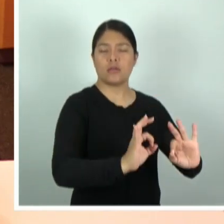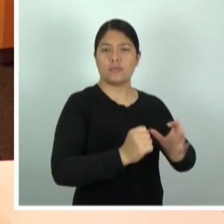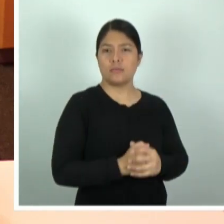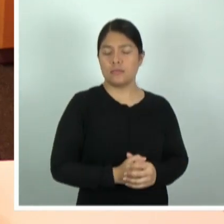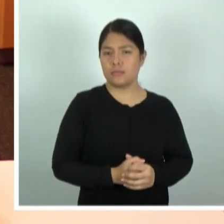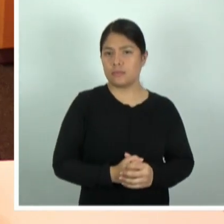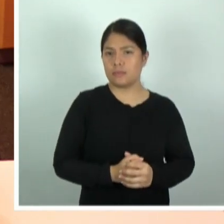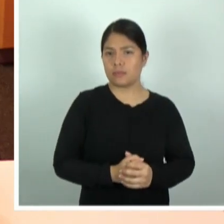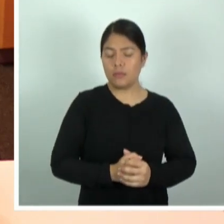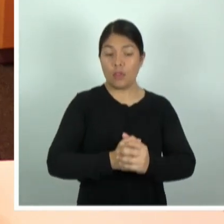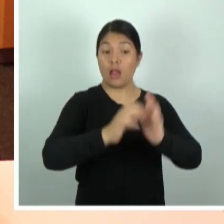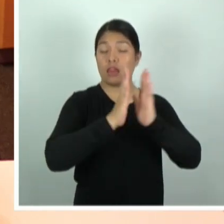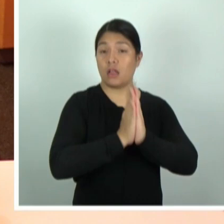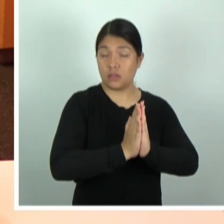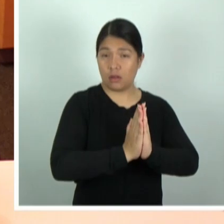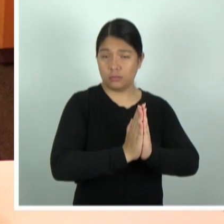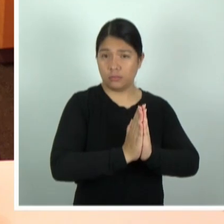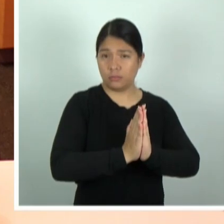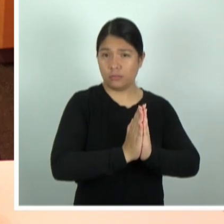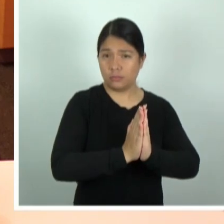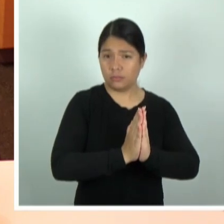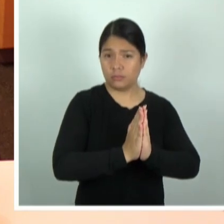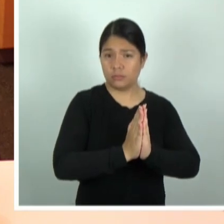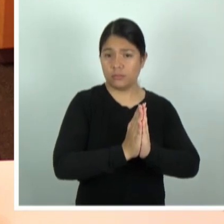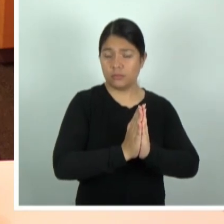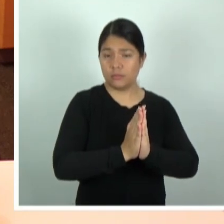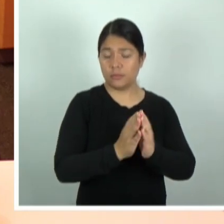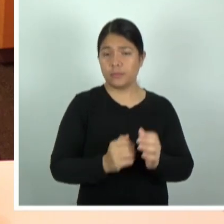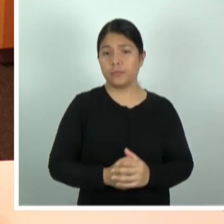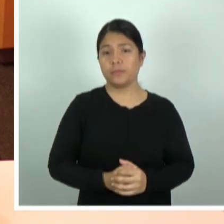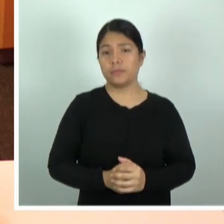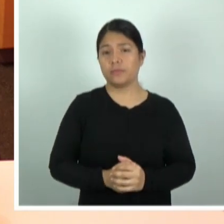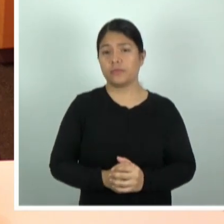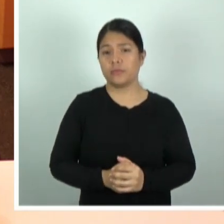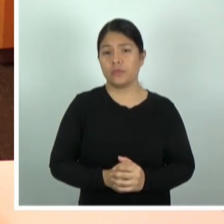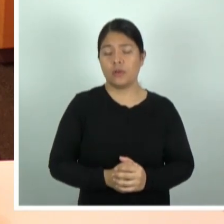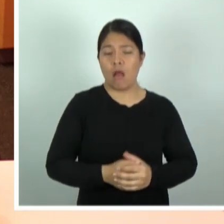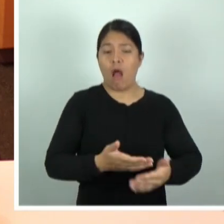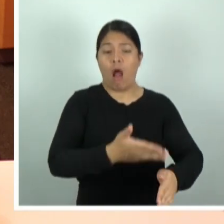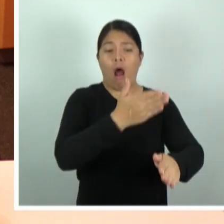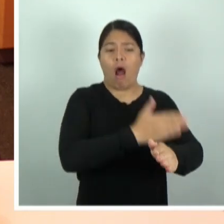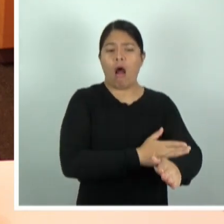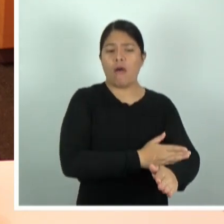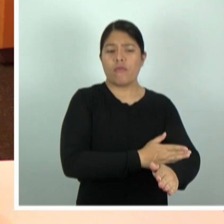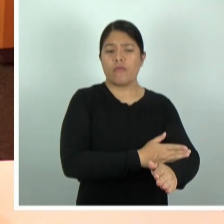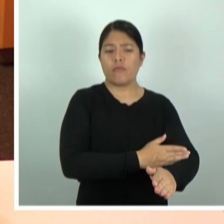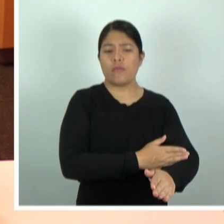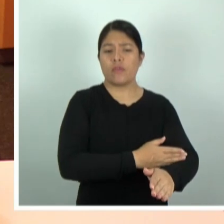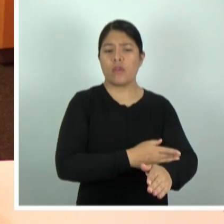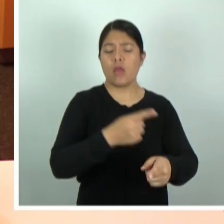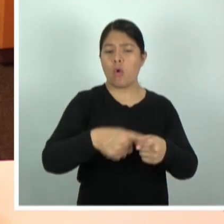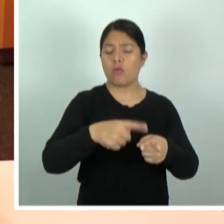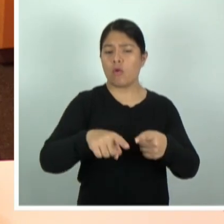esa santidad venga a nosotros, tiene que venir otra cosa, que es la justicia. ¿Qué significa